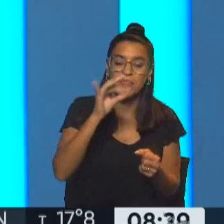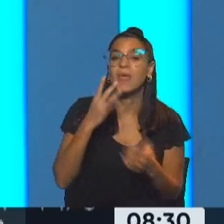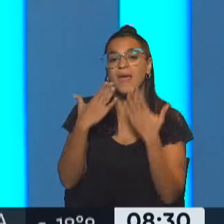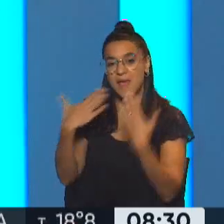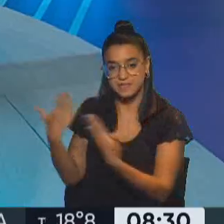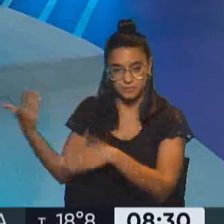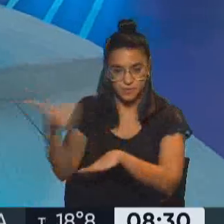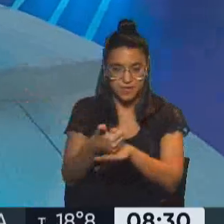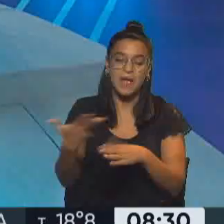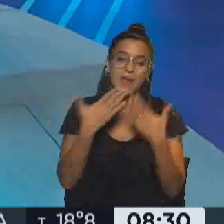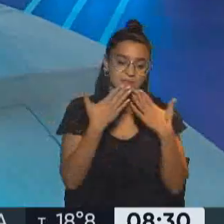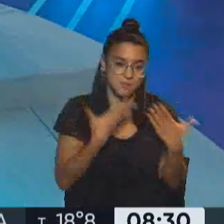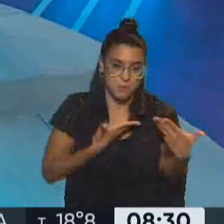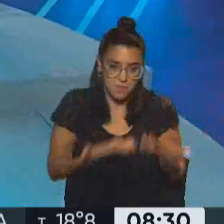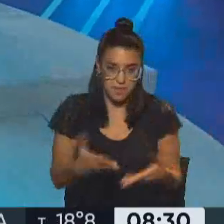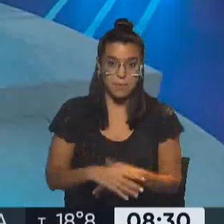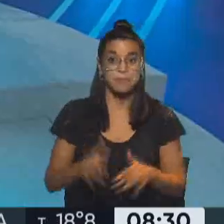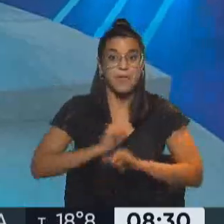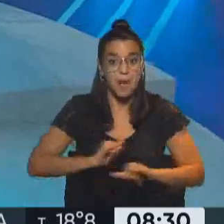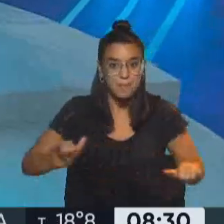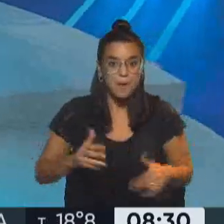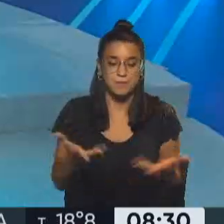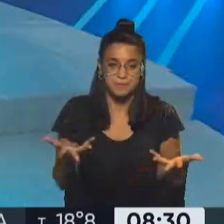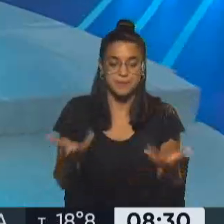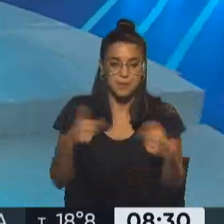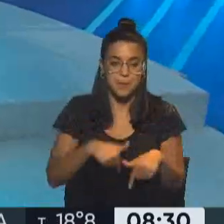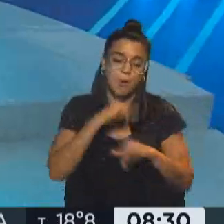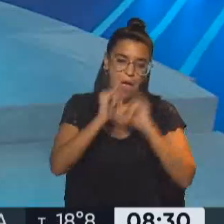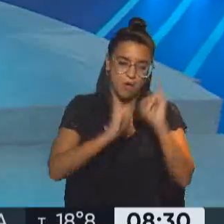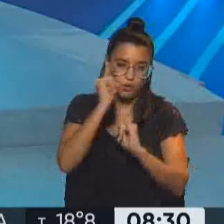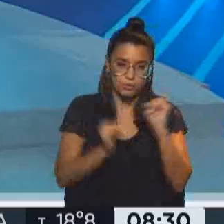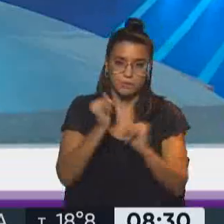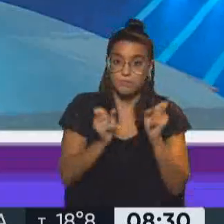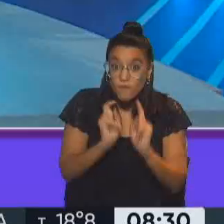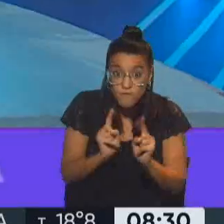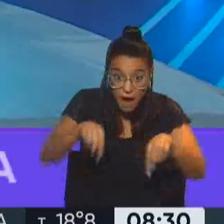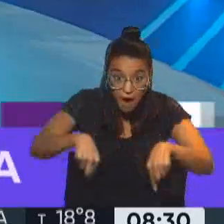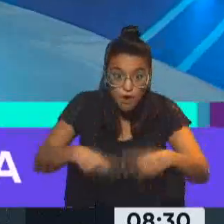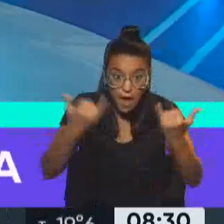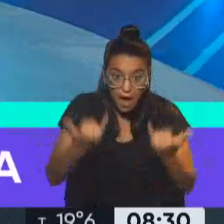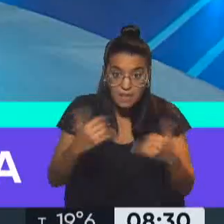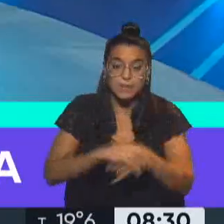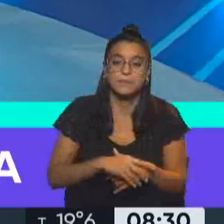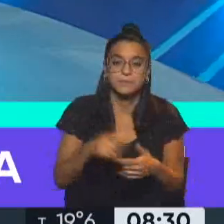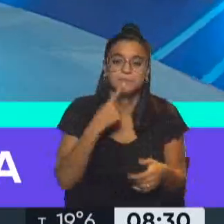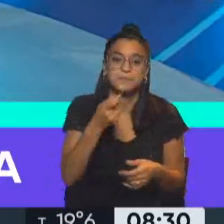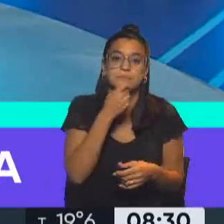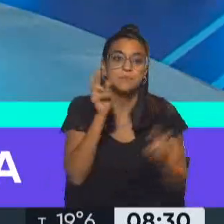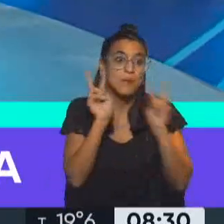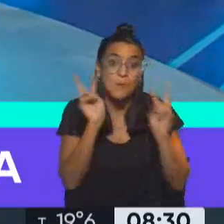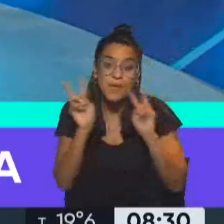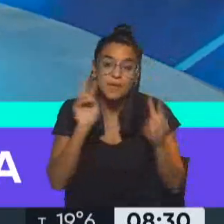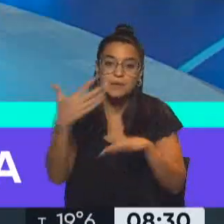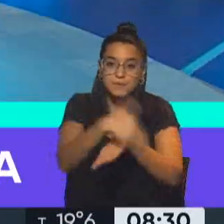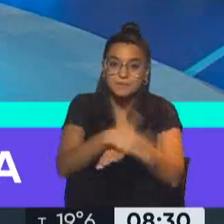gracias por la invitación habrá una campaña vamos vamos a contar la vigente y ustedes la encuentran en la calle se